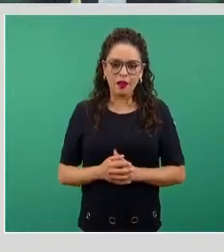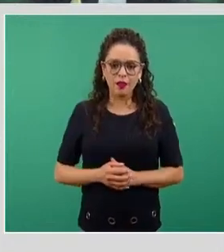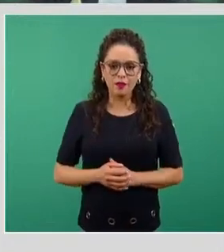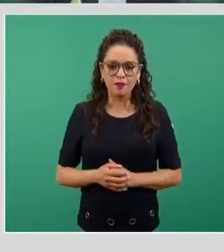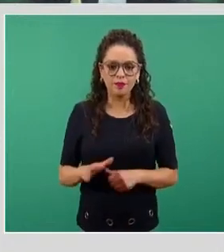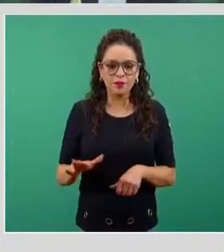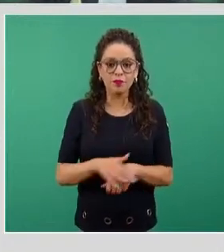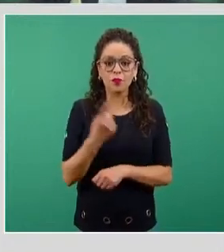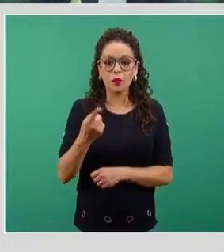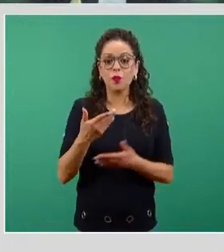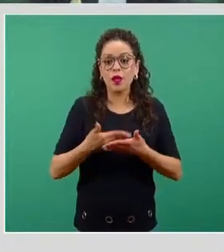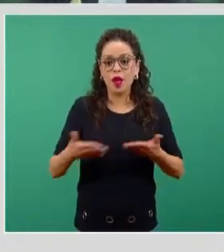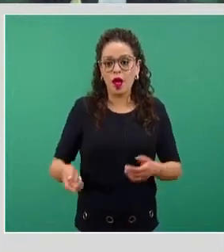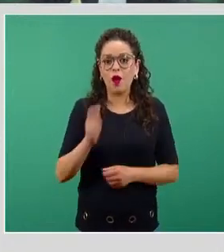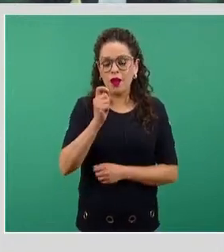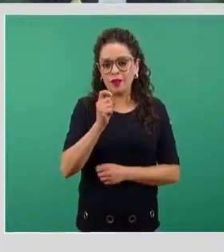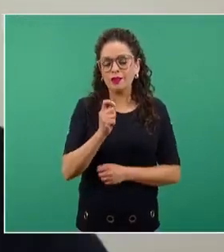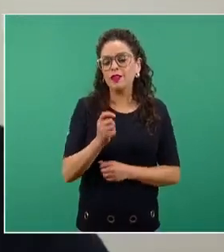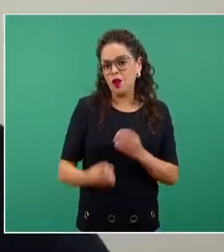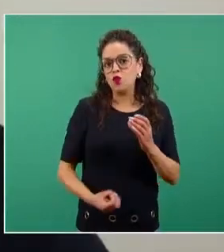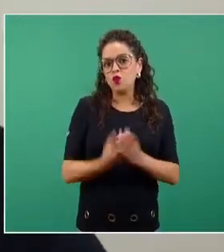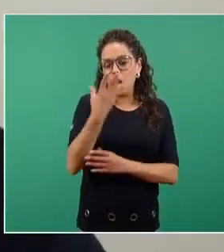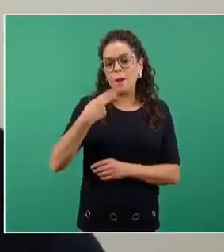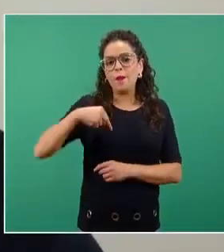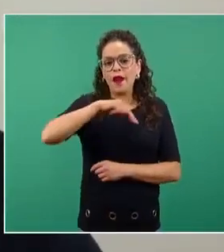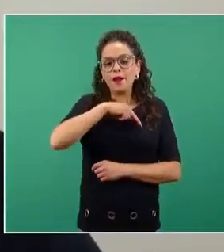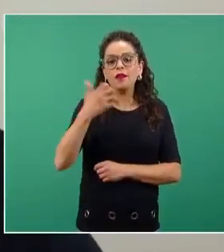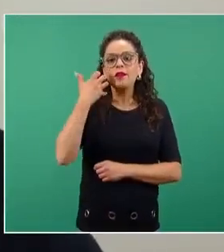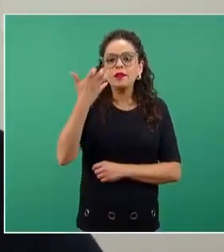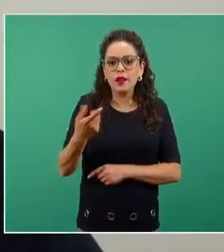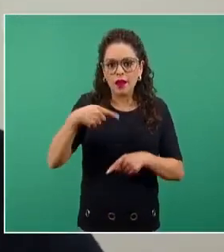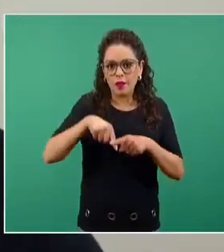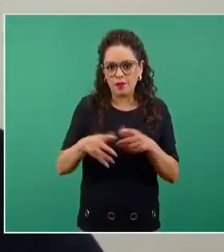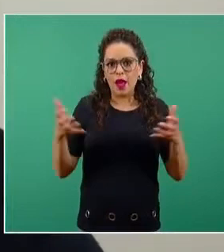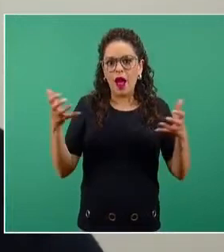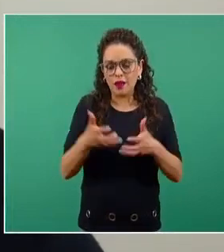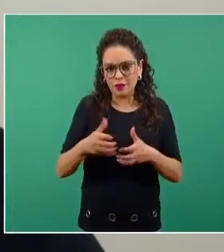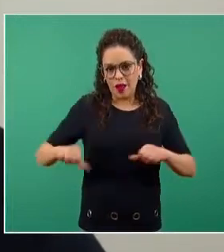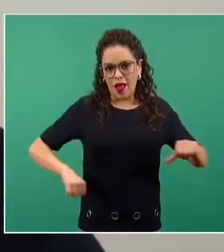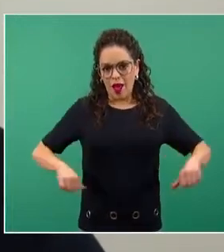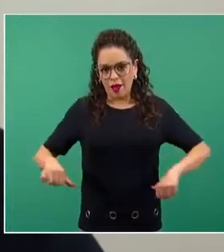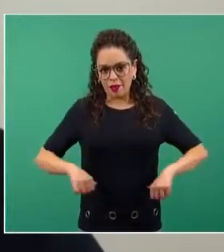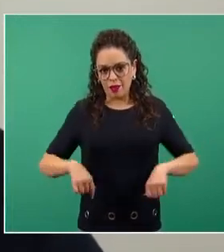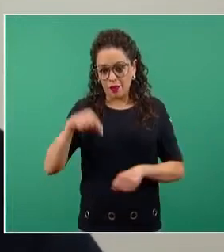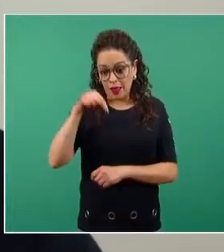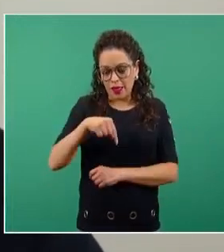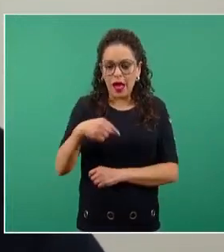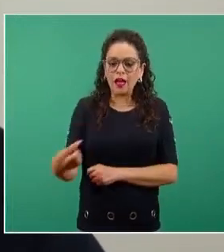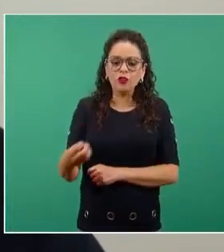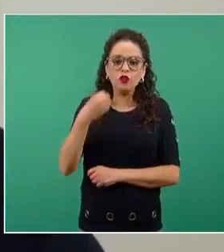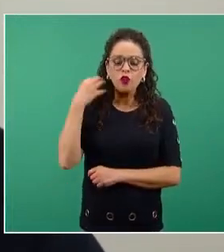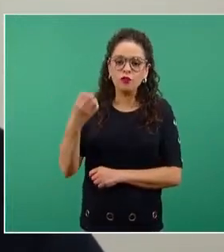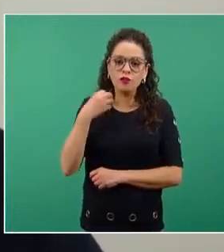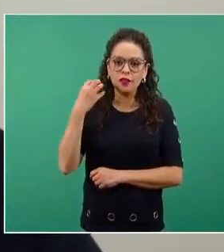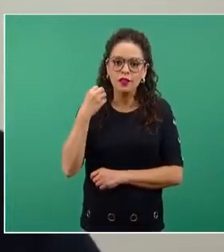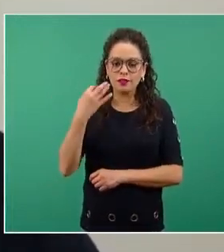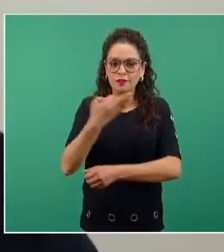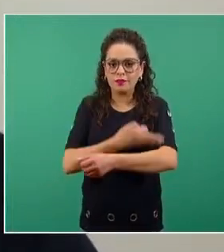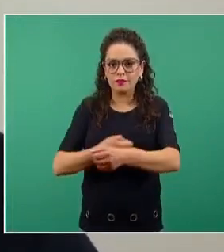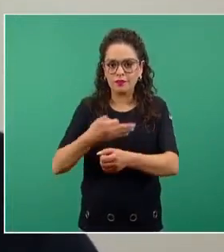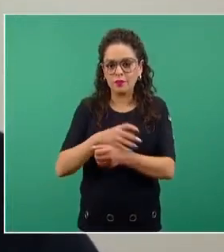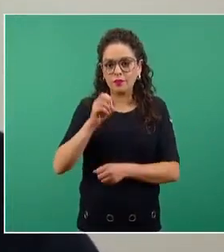esta nueva actividad que queremos generar desde este espacio, que son las conferencias de prensa en el marco de